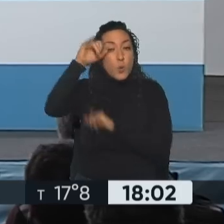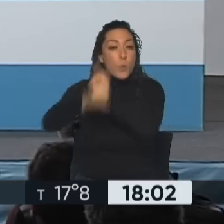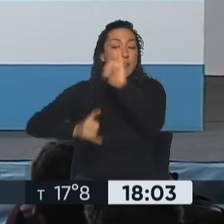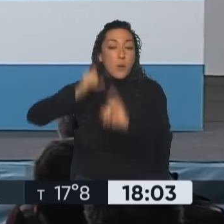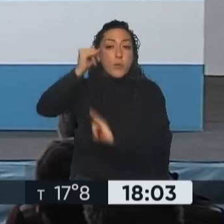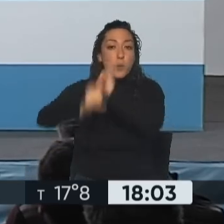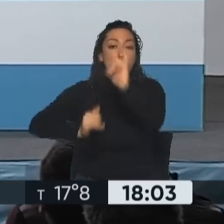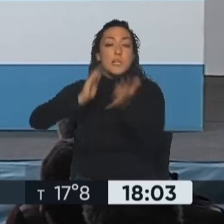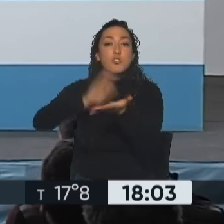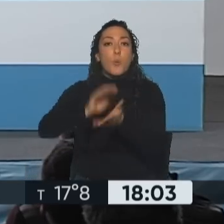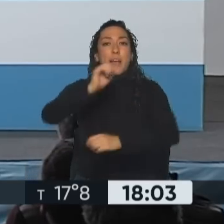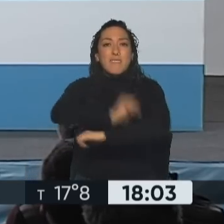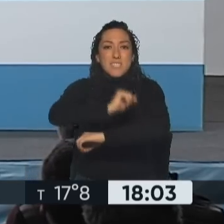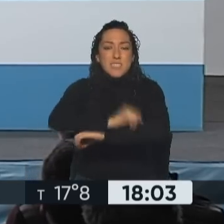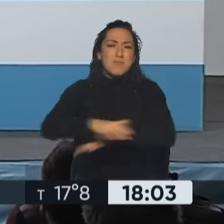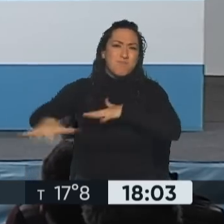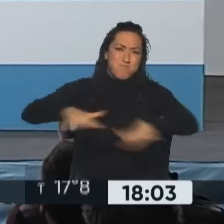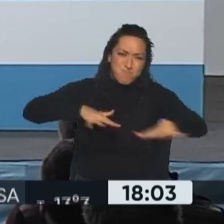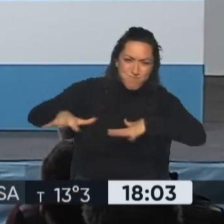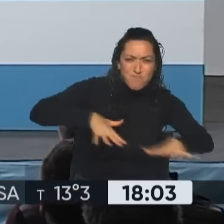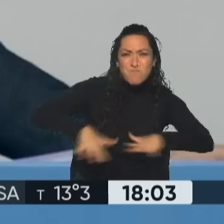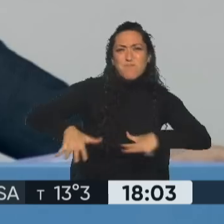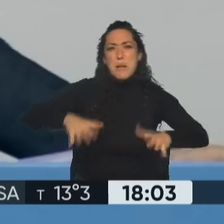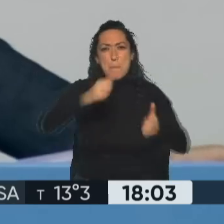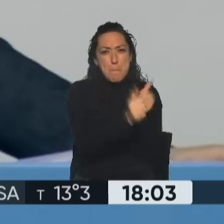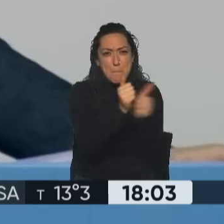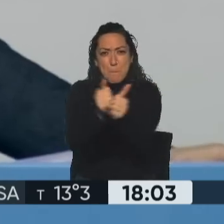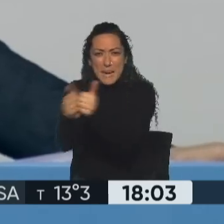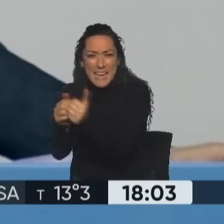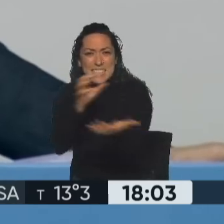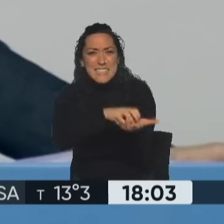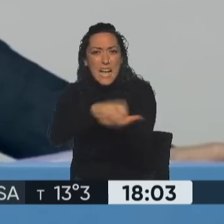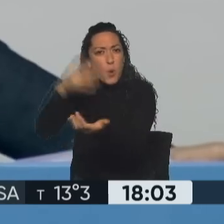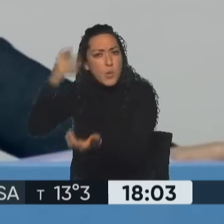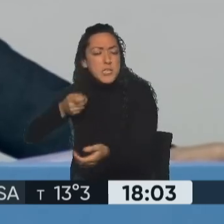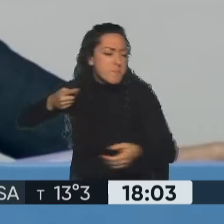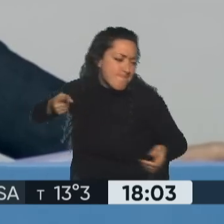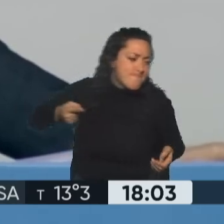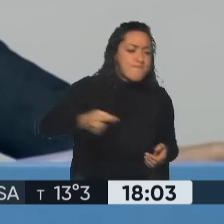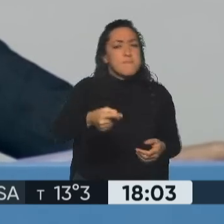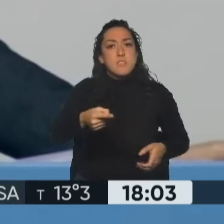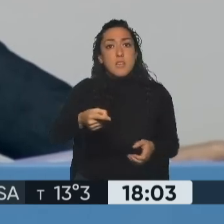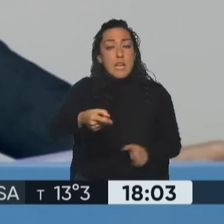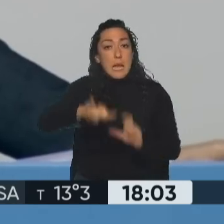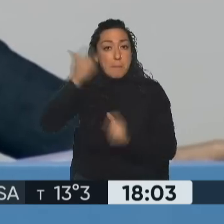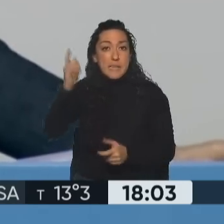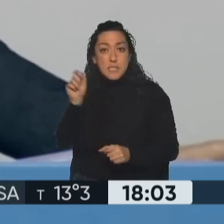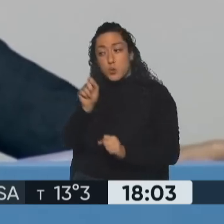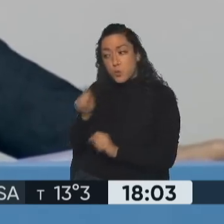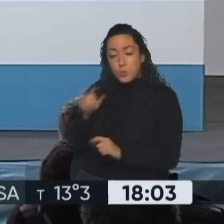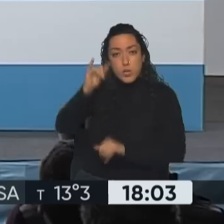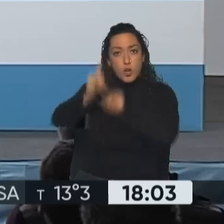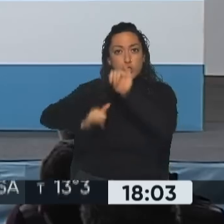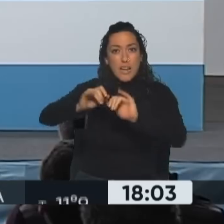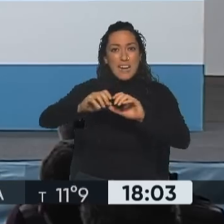aquí en Avellaneda, movilizaste, fuiste contra las empresas que te hacían juicio. Bueno, a mí me gustaría que esa experiencia también la cuentes en el